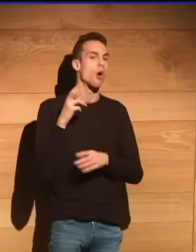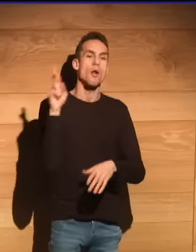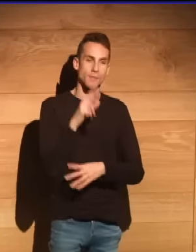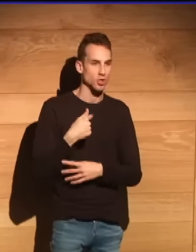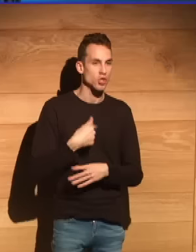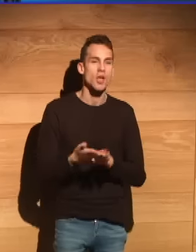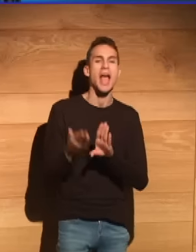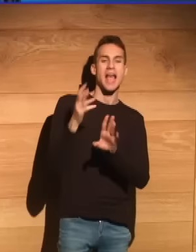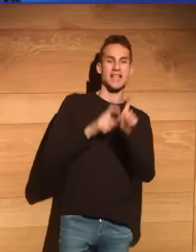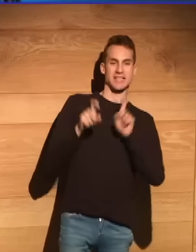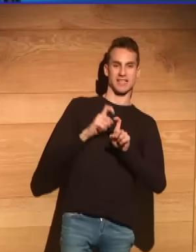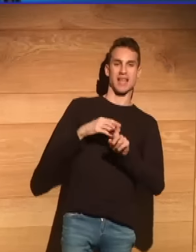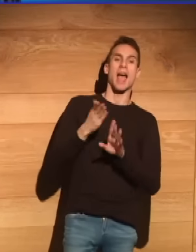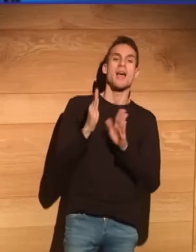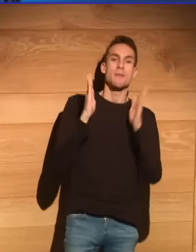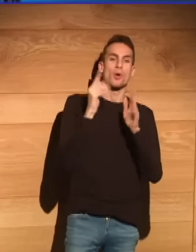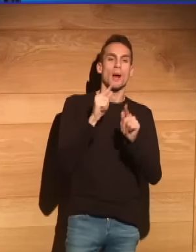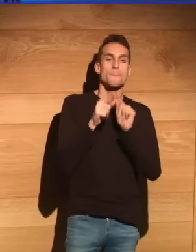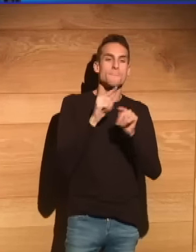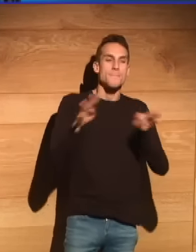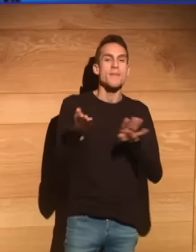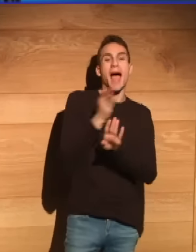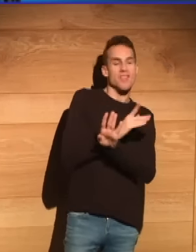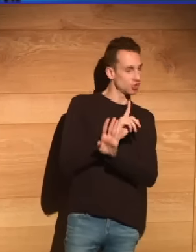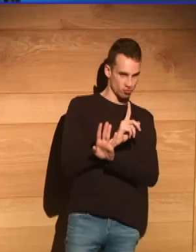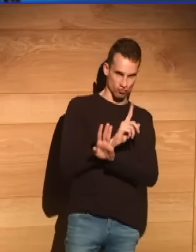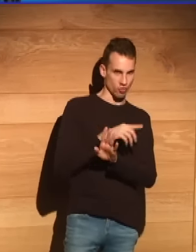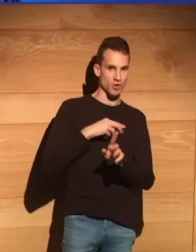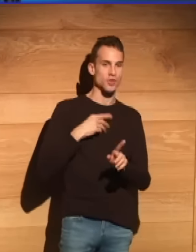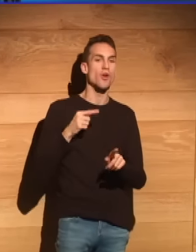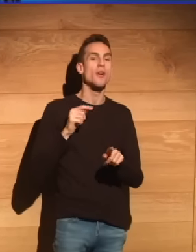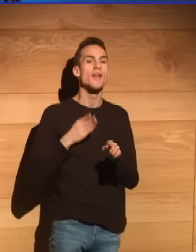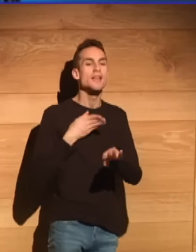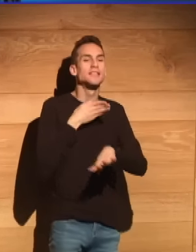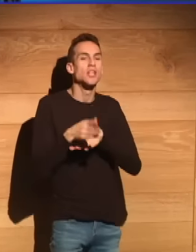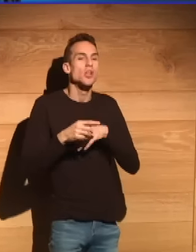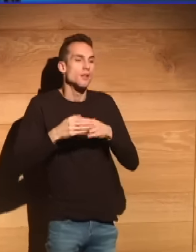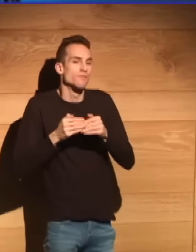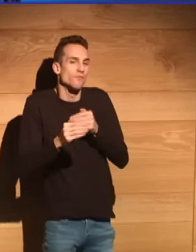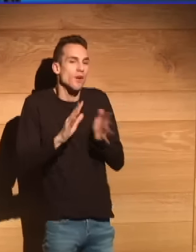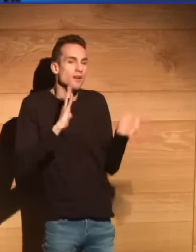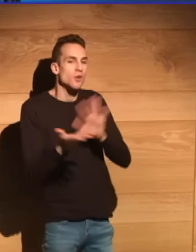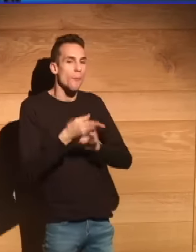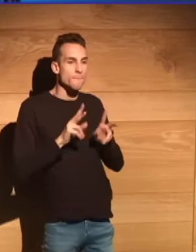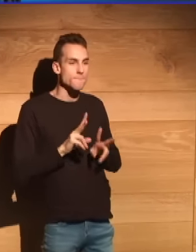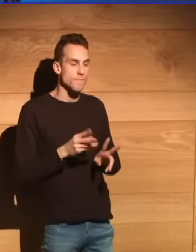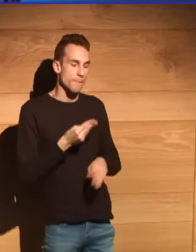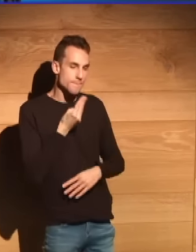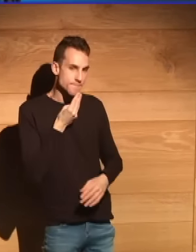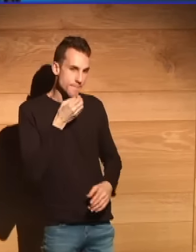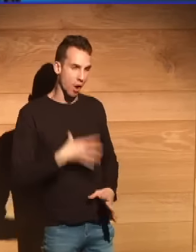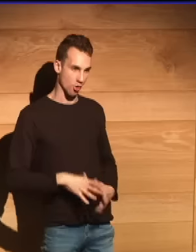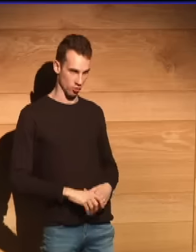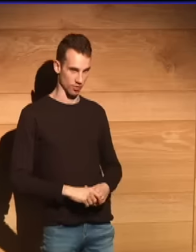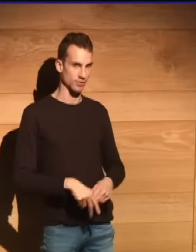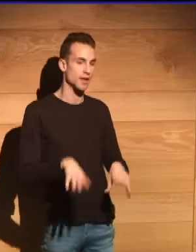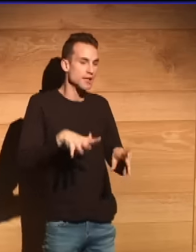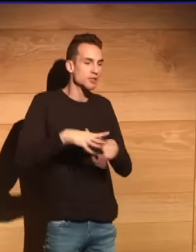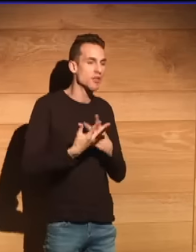de la pandemia. Yo quiero volver a un sitio mejor. Creo que España se sitúe en una posición de liderazgo en los temas digitales